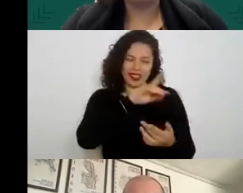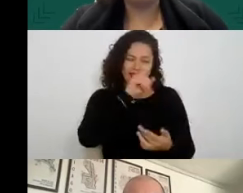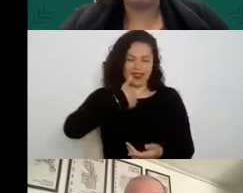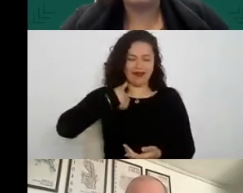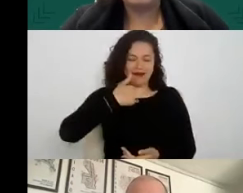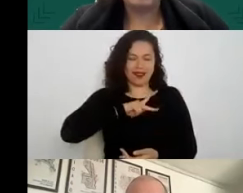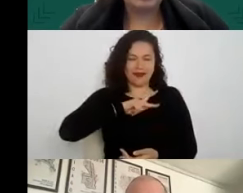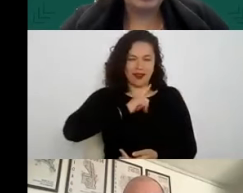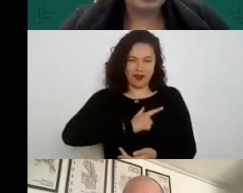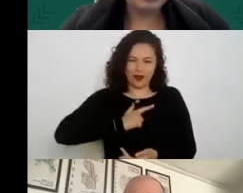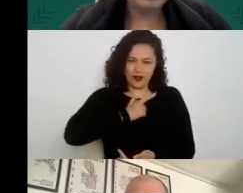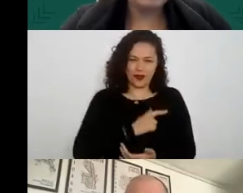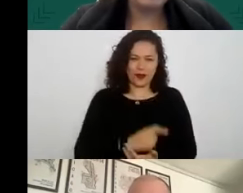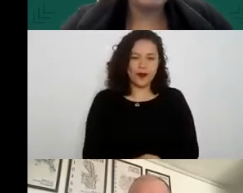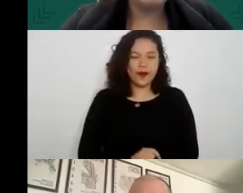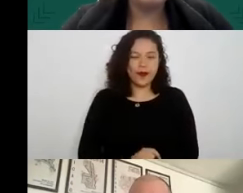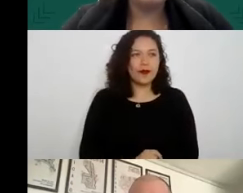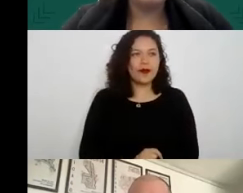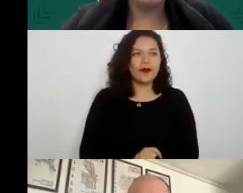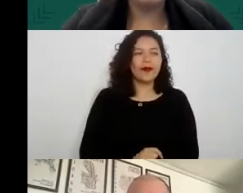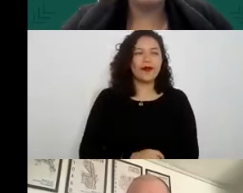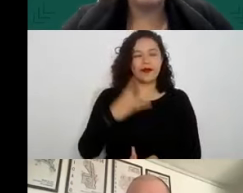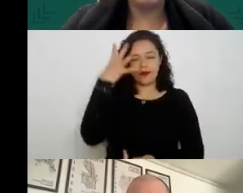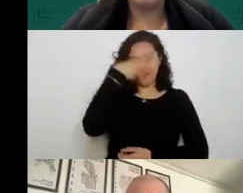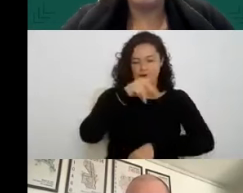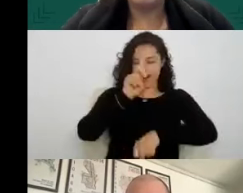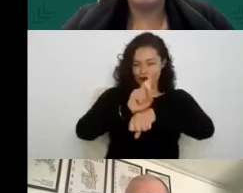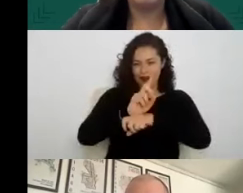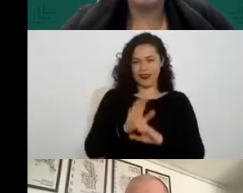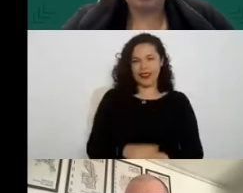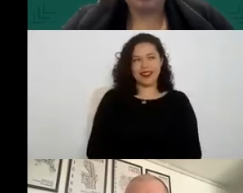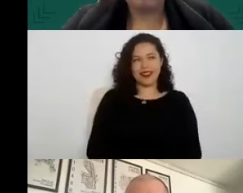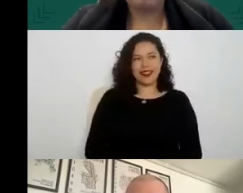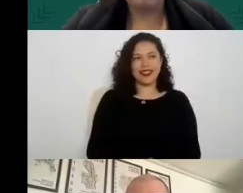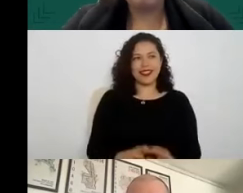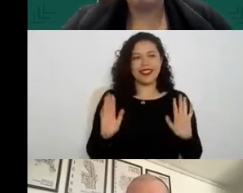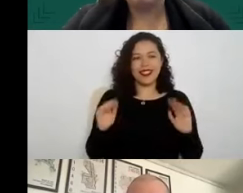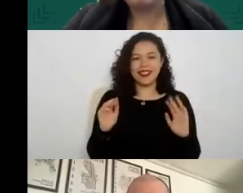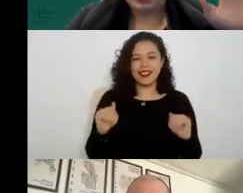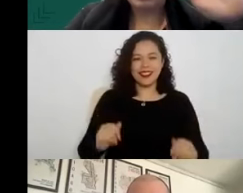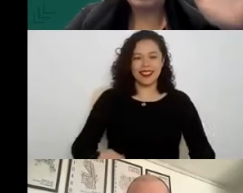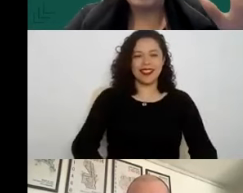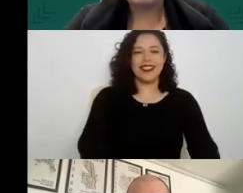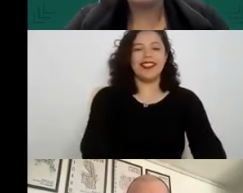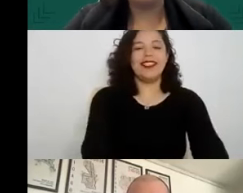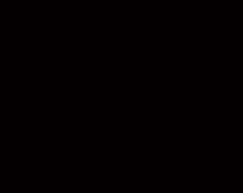Que pasen todos buen día. Igualmente, que estén muy bien. Gracias.